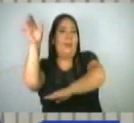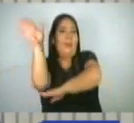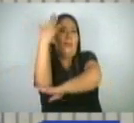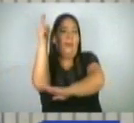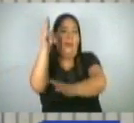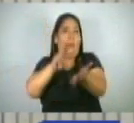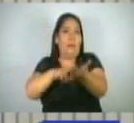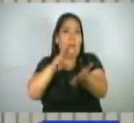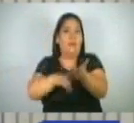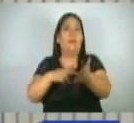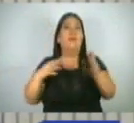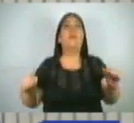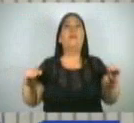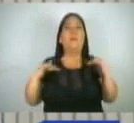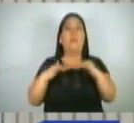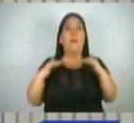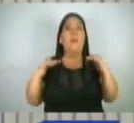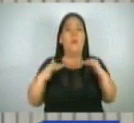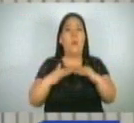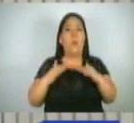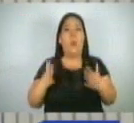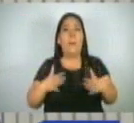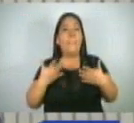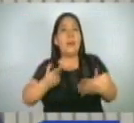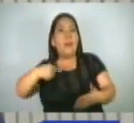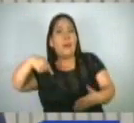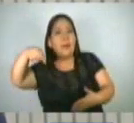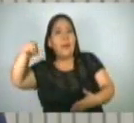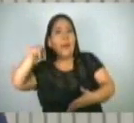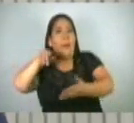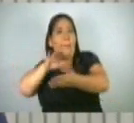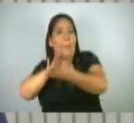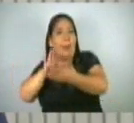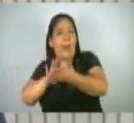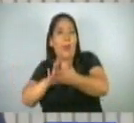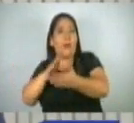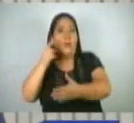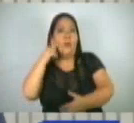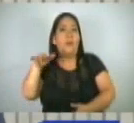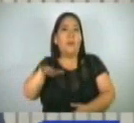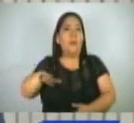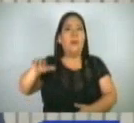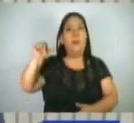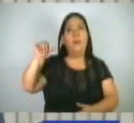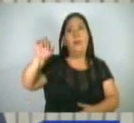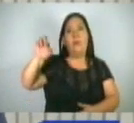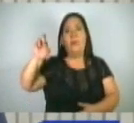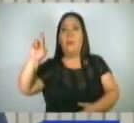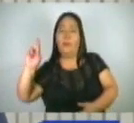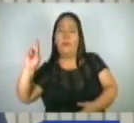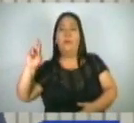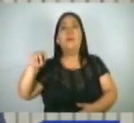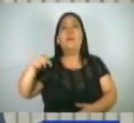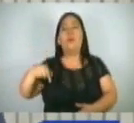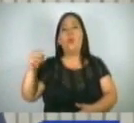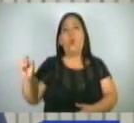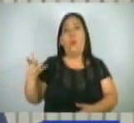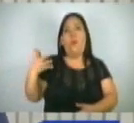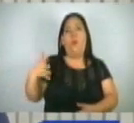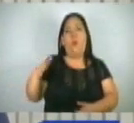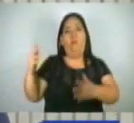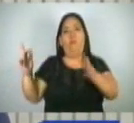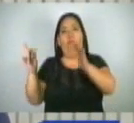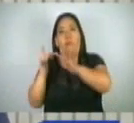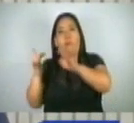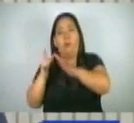nuevo proveedor de dónde va la gente a hacer el pago en efectivo, ahora es AirPAC. Tenemos un nuevo proveedor para la